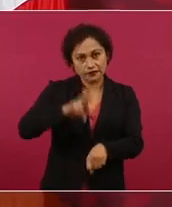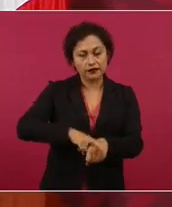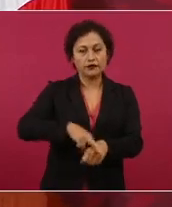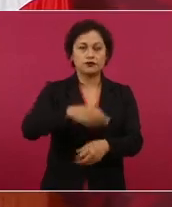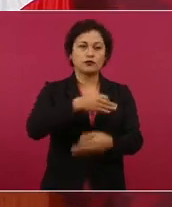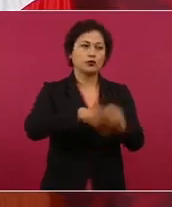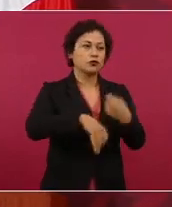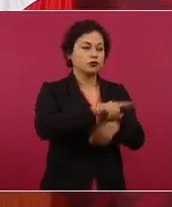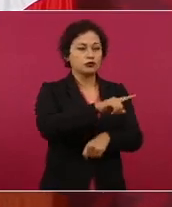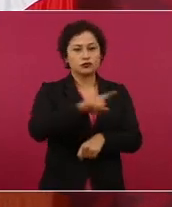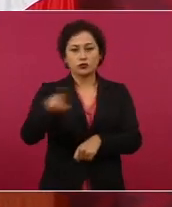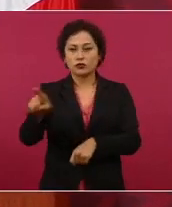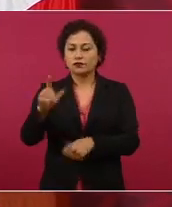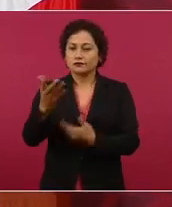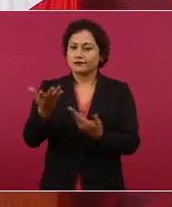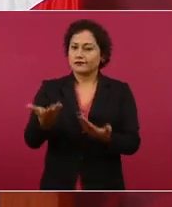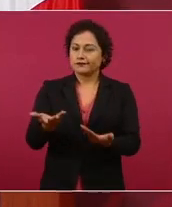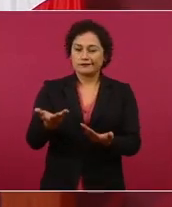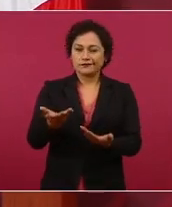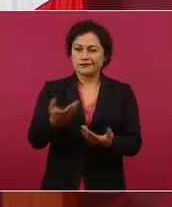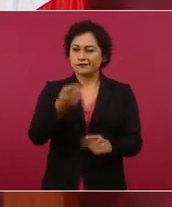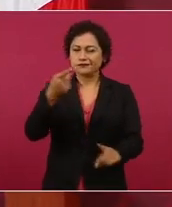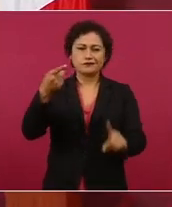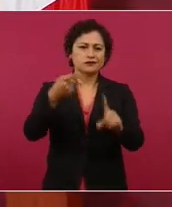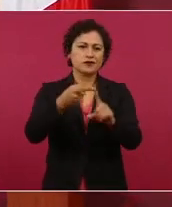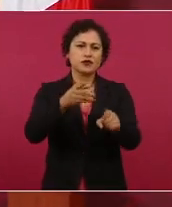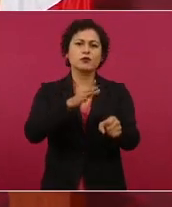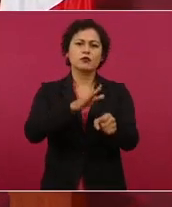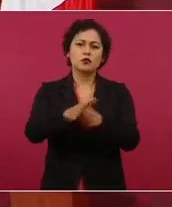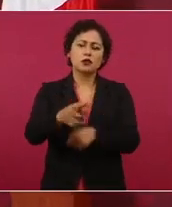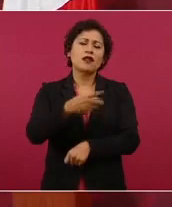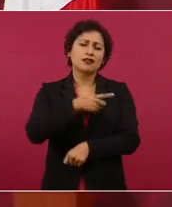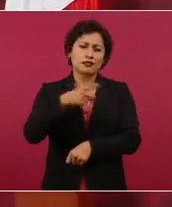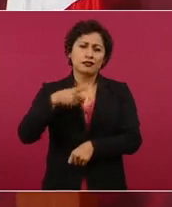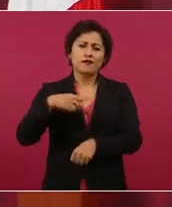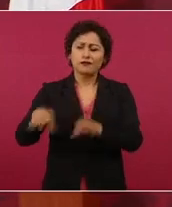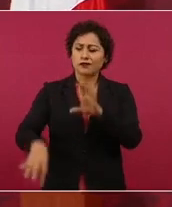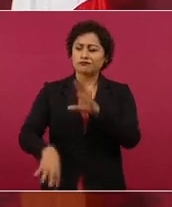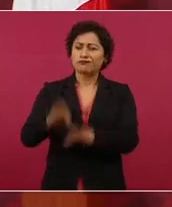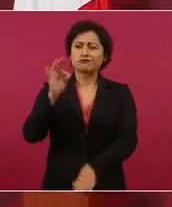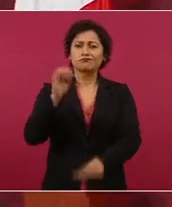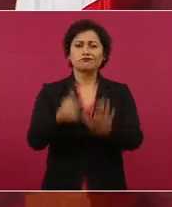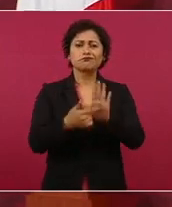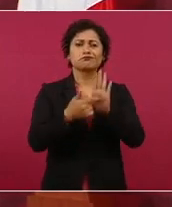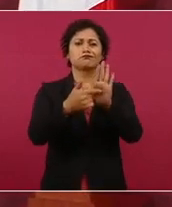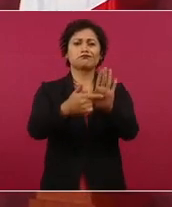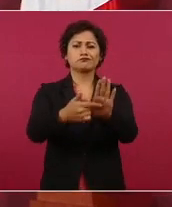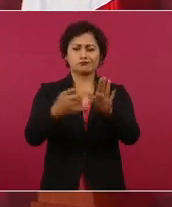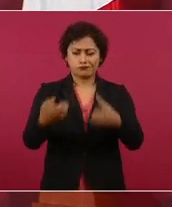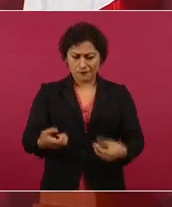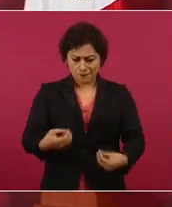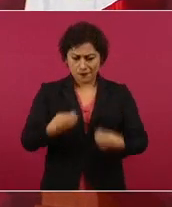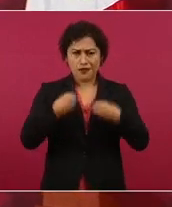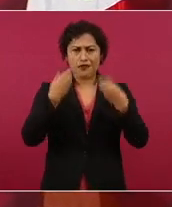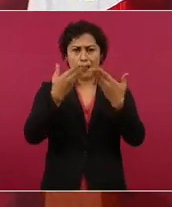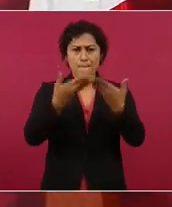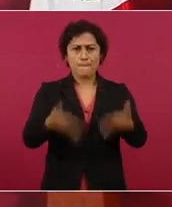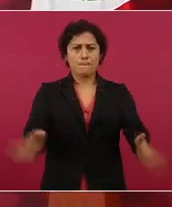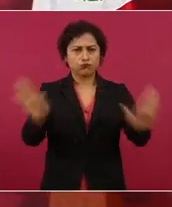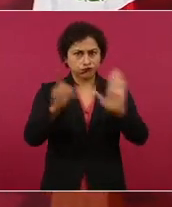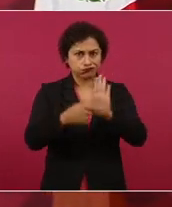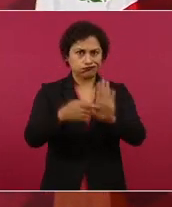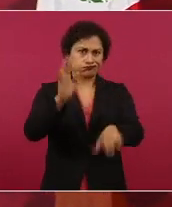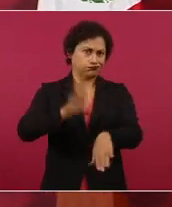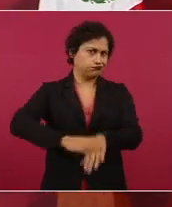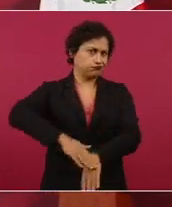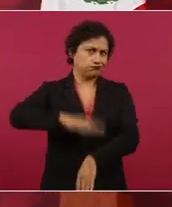De lo que se busca es que estas cosas se ventilen y que la vida pública sea cada vez más pública.